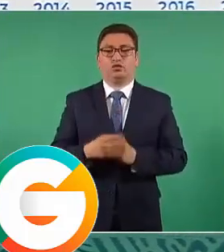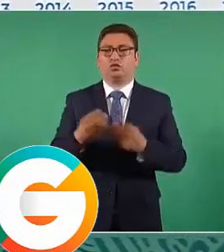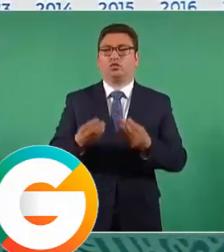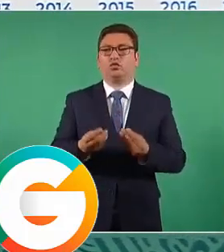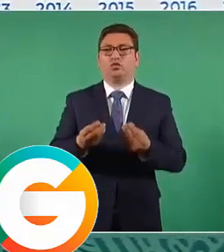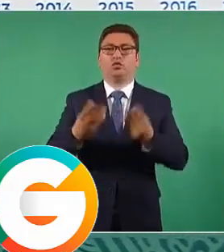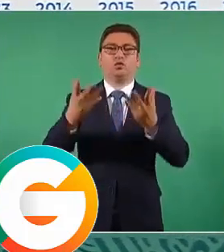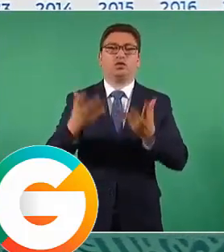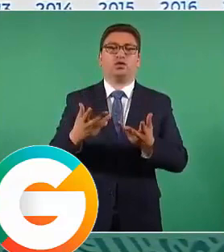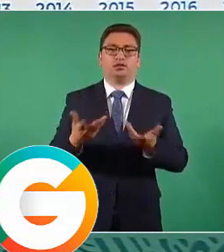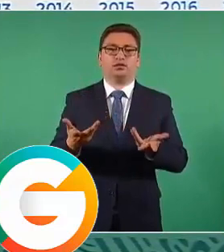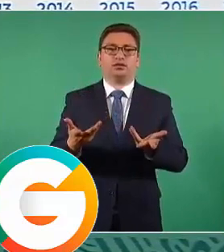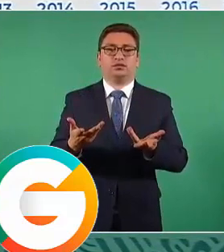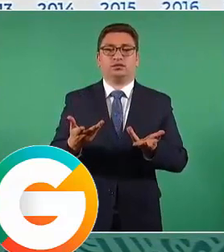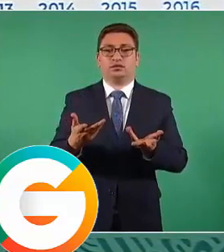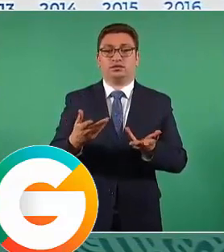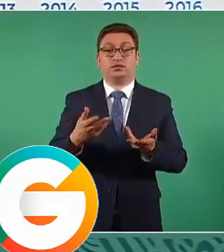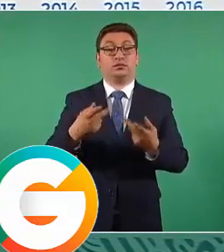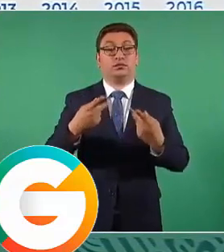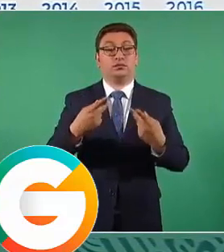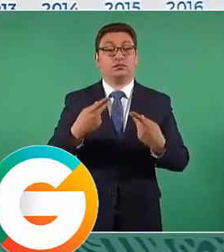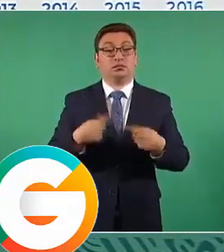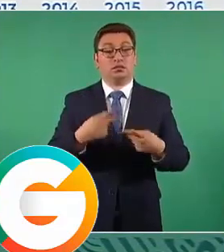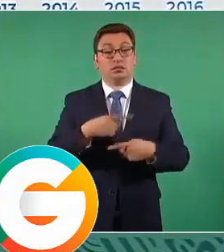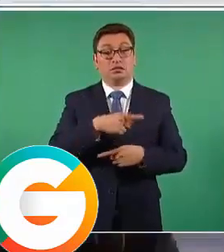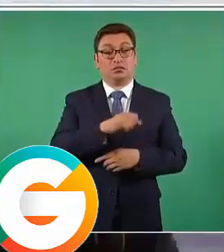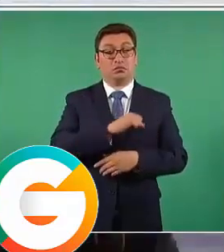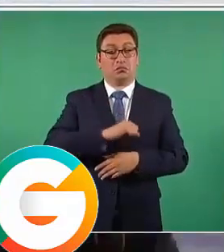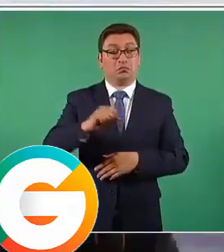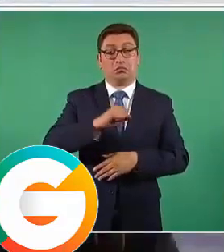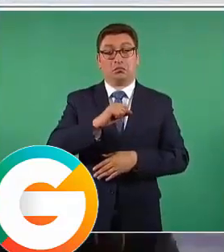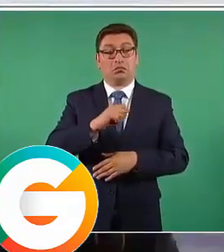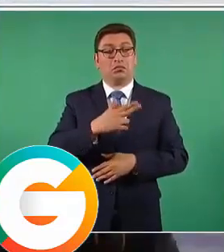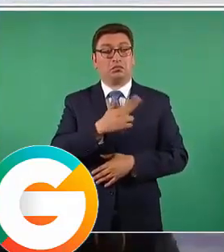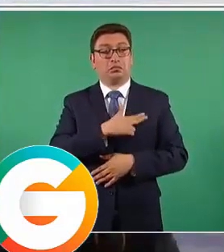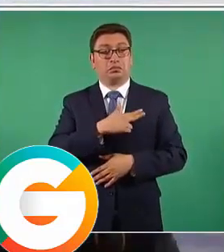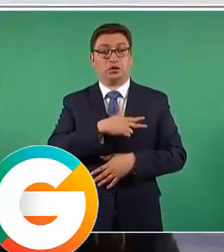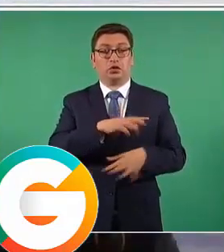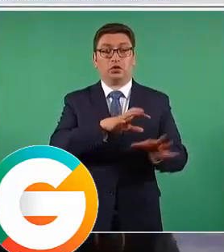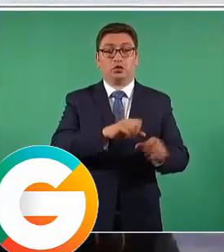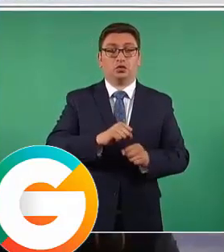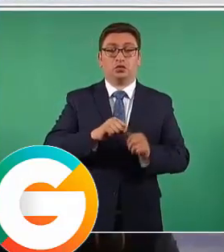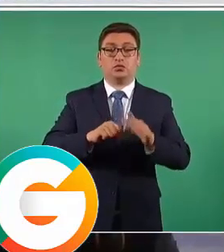¿cuántos agresores heridos y detenidos?